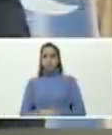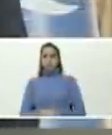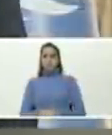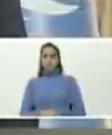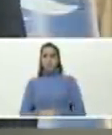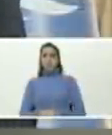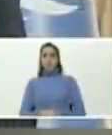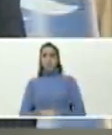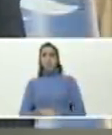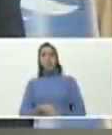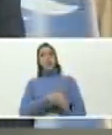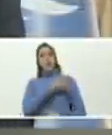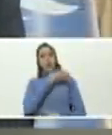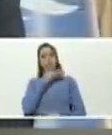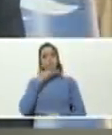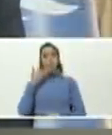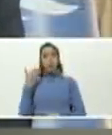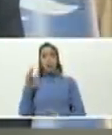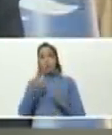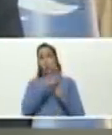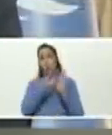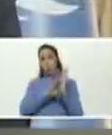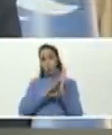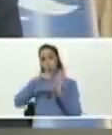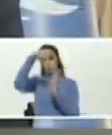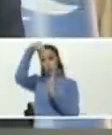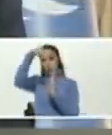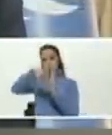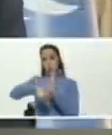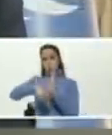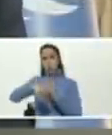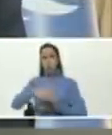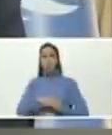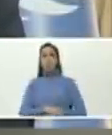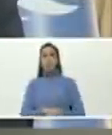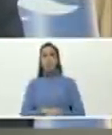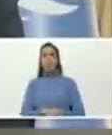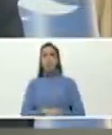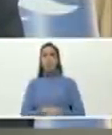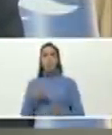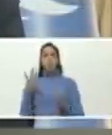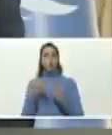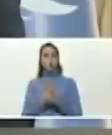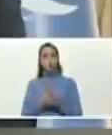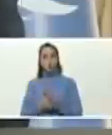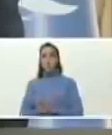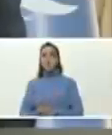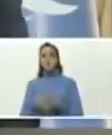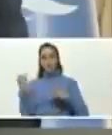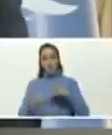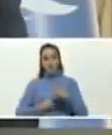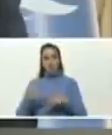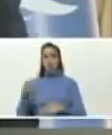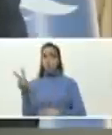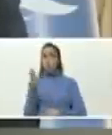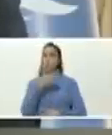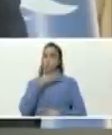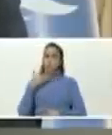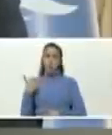y en una mejoría constitucional profunda de las instituciones venezolanas. Queremos